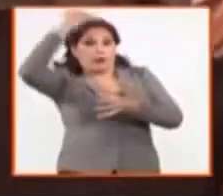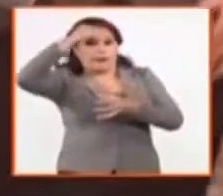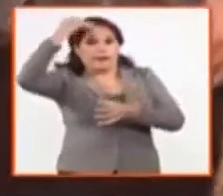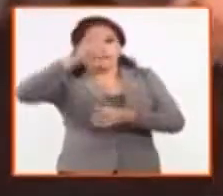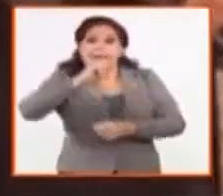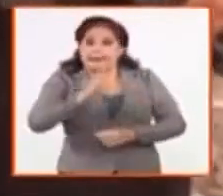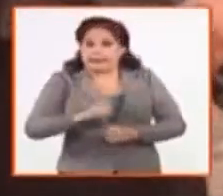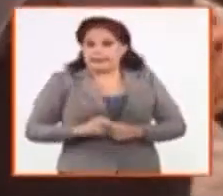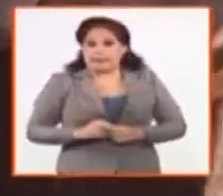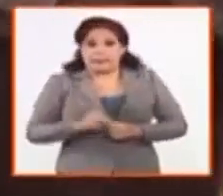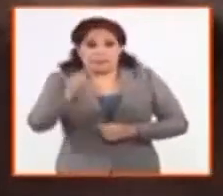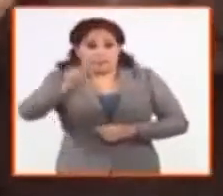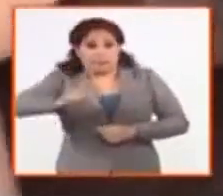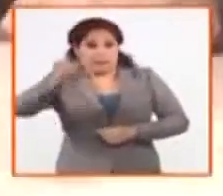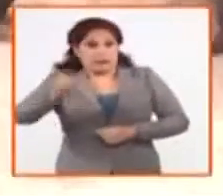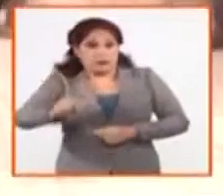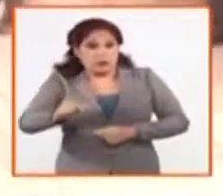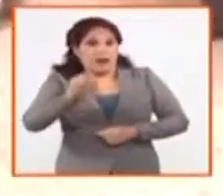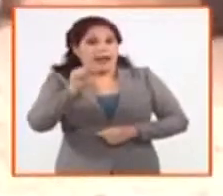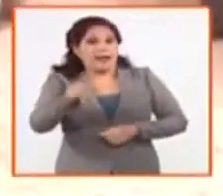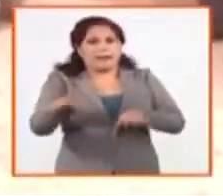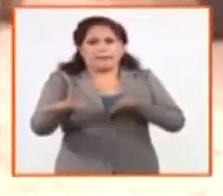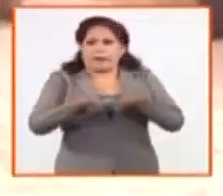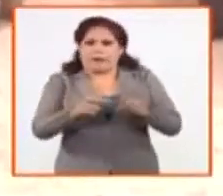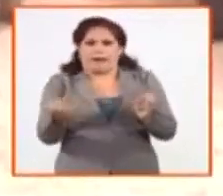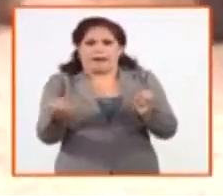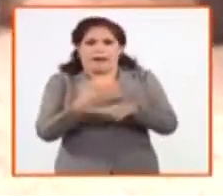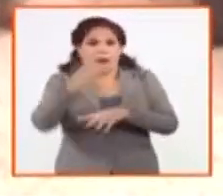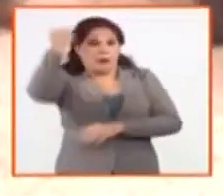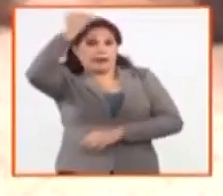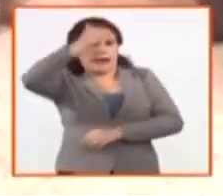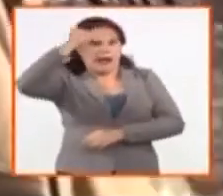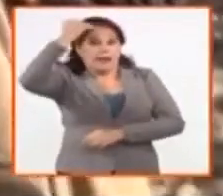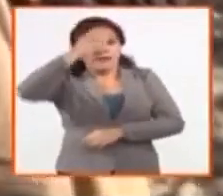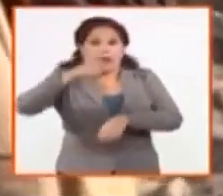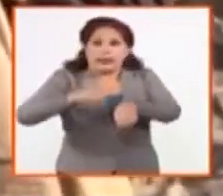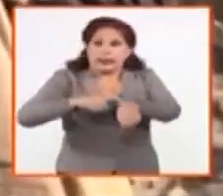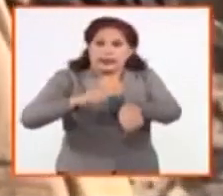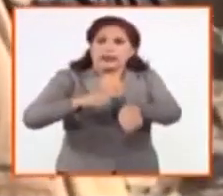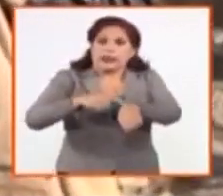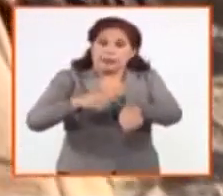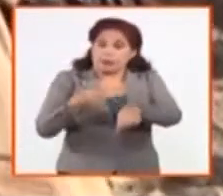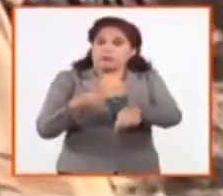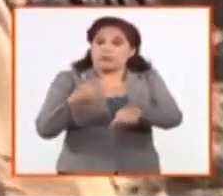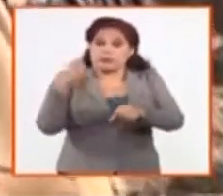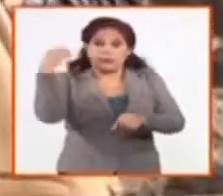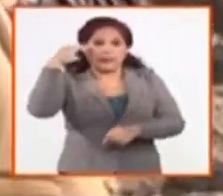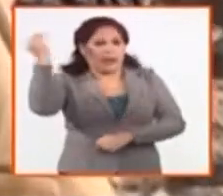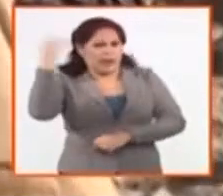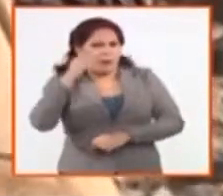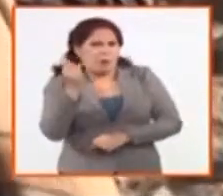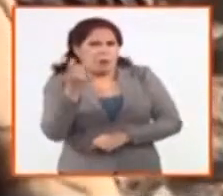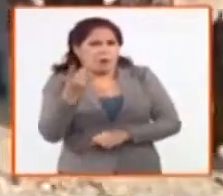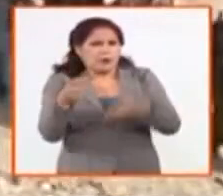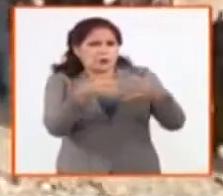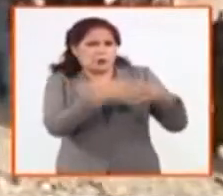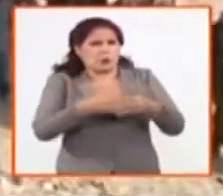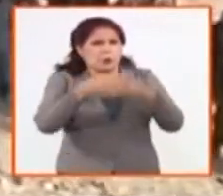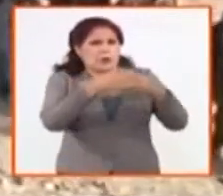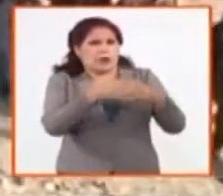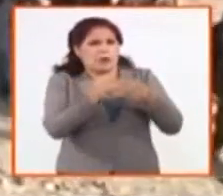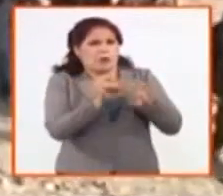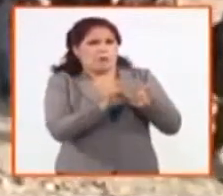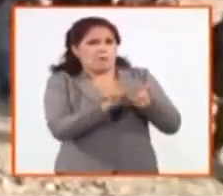Para los veteranos estaba ya entonces claro que los talibanes tenían el tiempo de su lado. Sabían que en algún momento la OTAN saldría